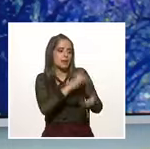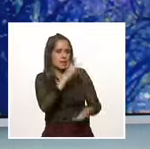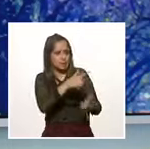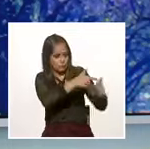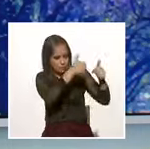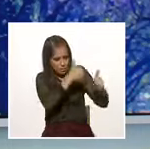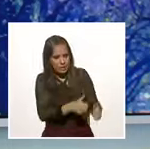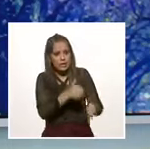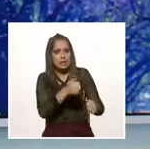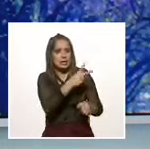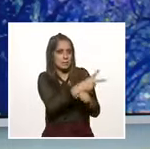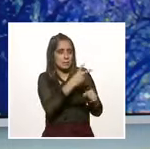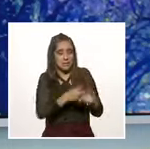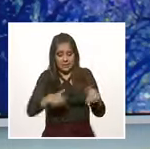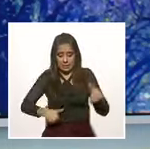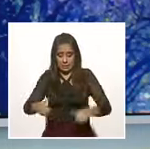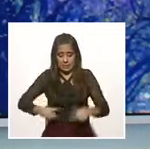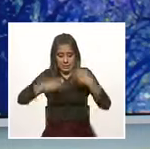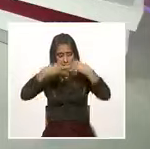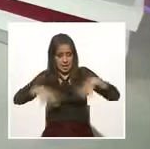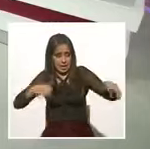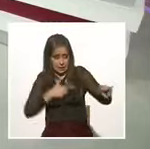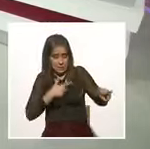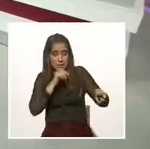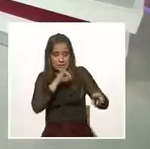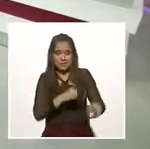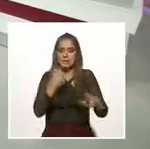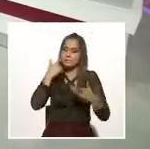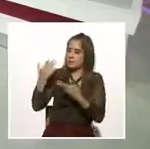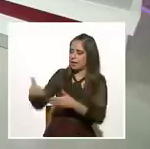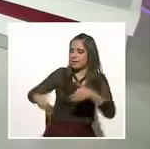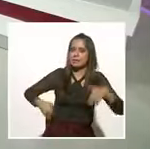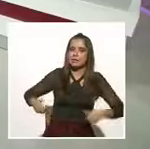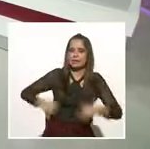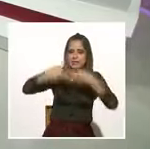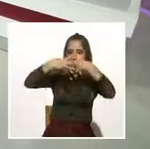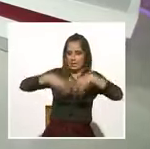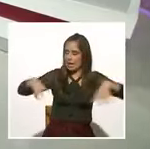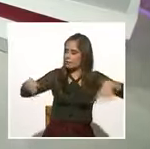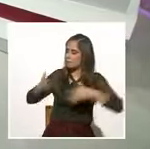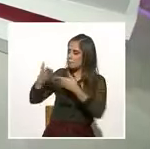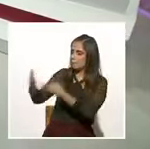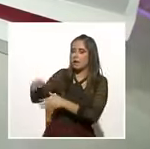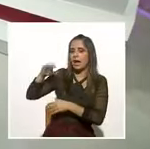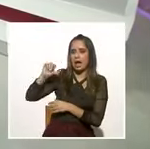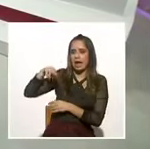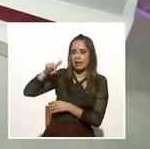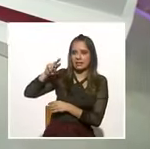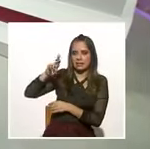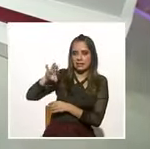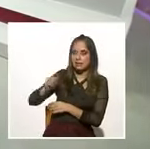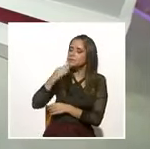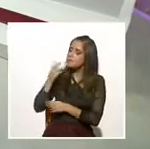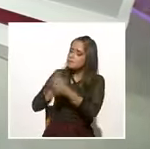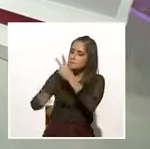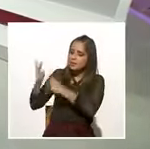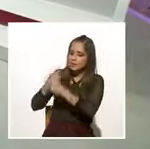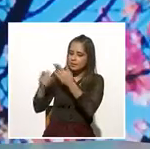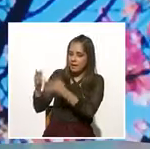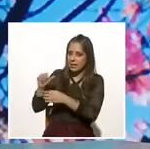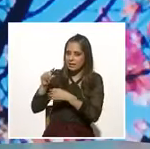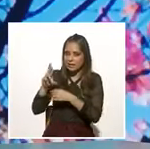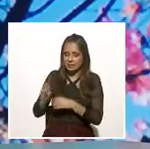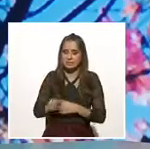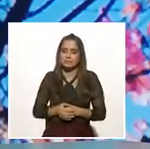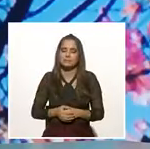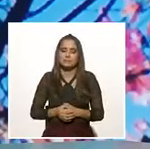nosotros, te invitamos gracias. Al teatro, ¿te gusta? Por supuesto. Vamos a nuestra sección de teatro. Aquí está con nosotros Andrés Castuera. Bienvenido, mi querido Andrés. Oye,